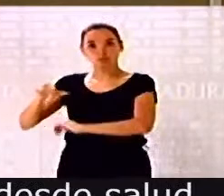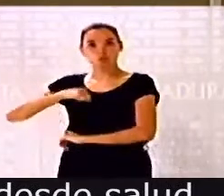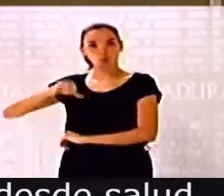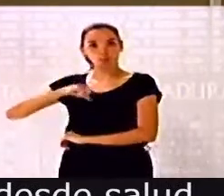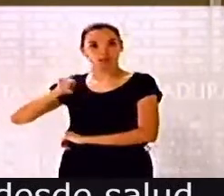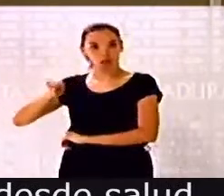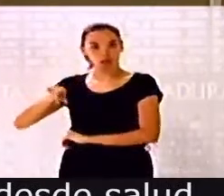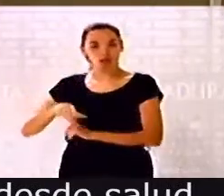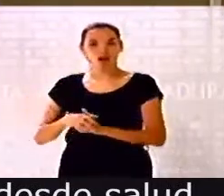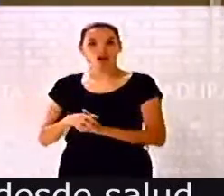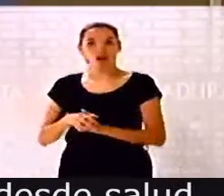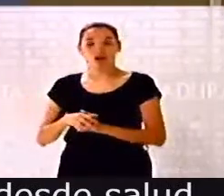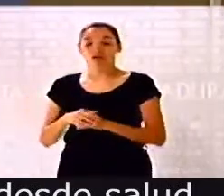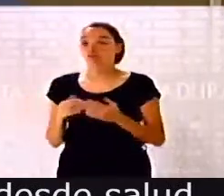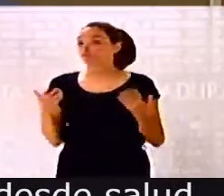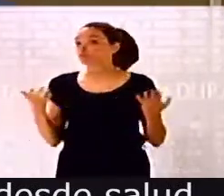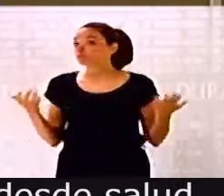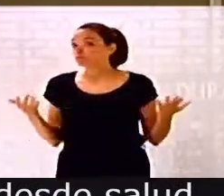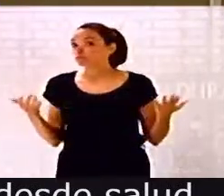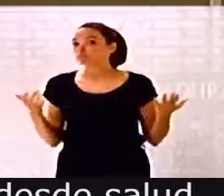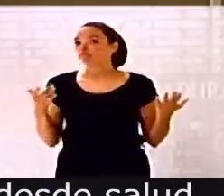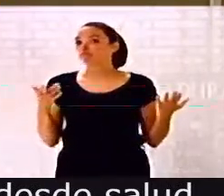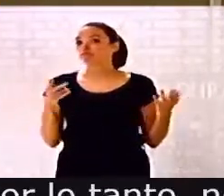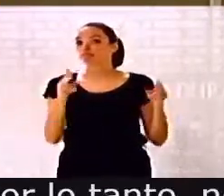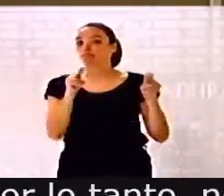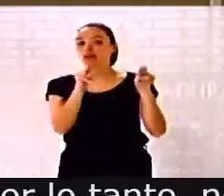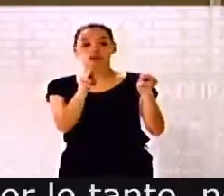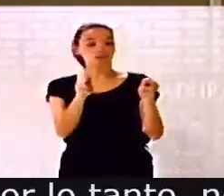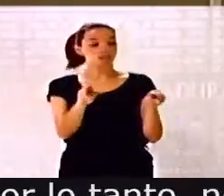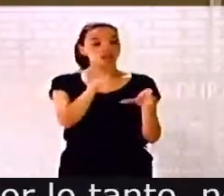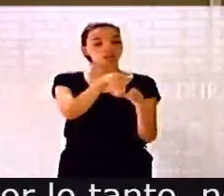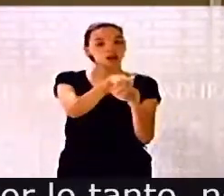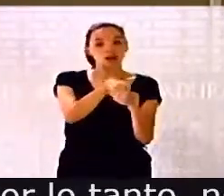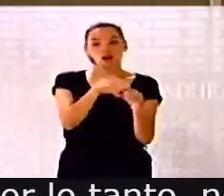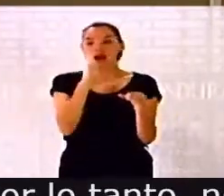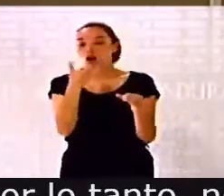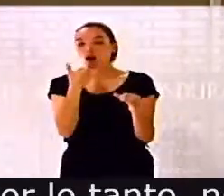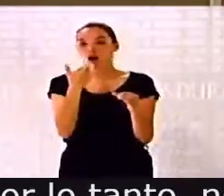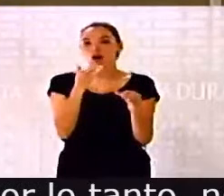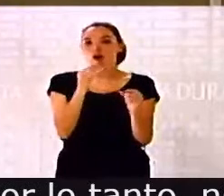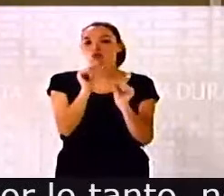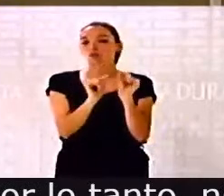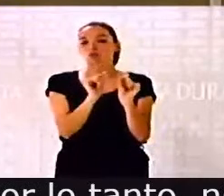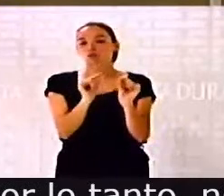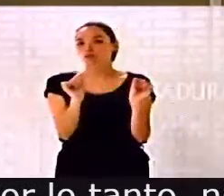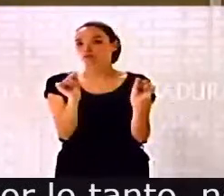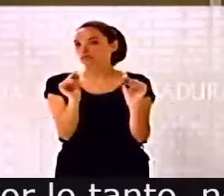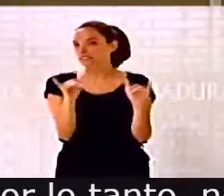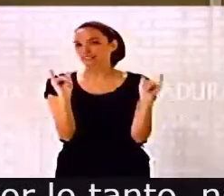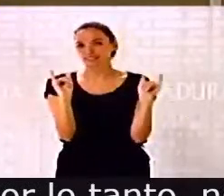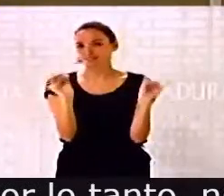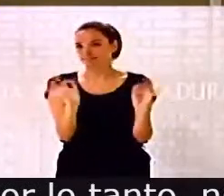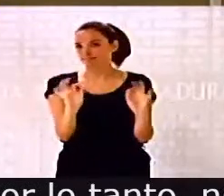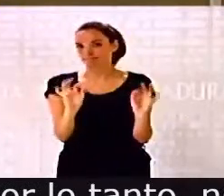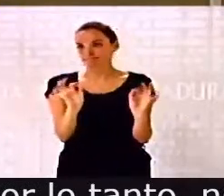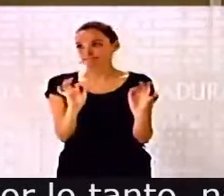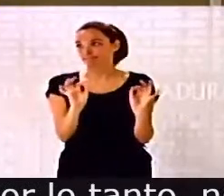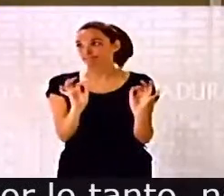por lo tanto, no habría nadie en el centro en este momento que estuviese infectado. Por lo tanto,